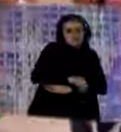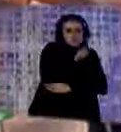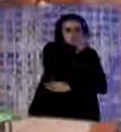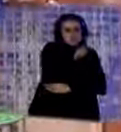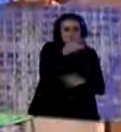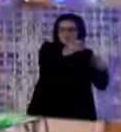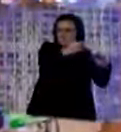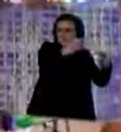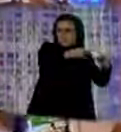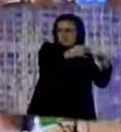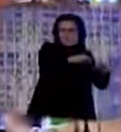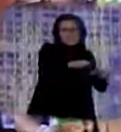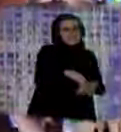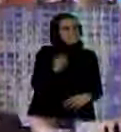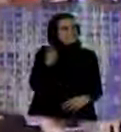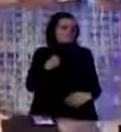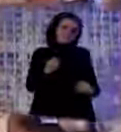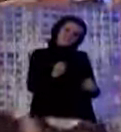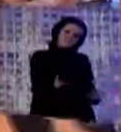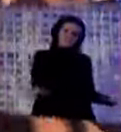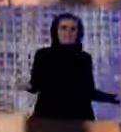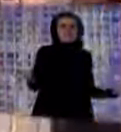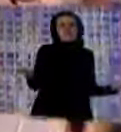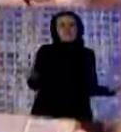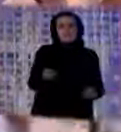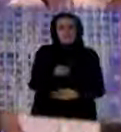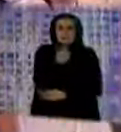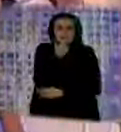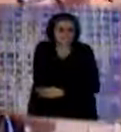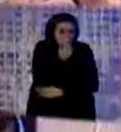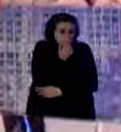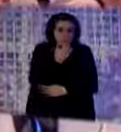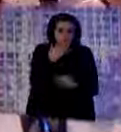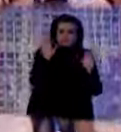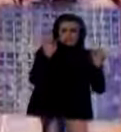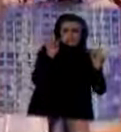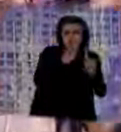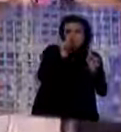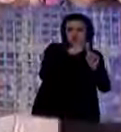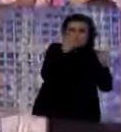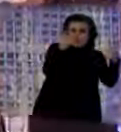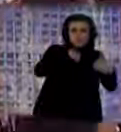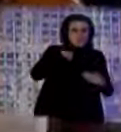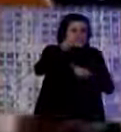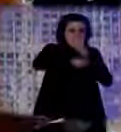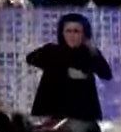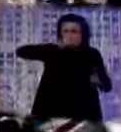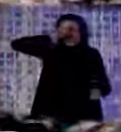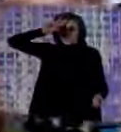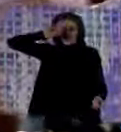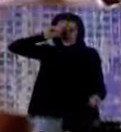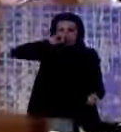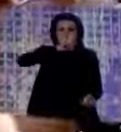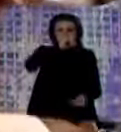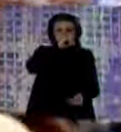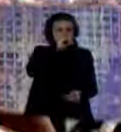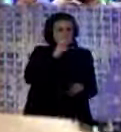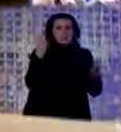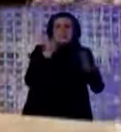está bien como no tomen medidas yo no sé qu voy a haer Hay que crear